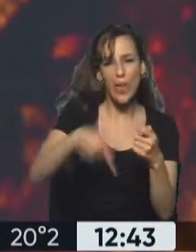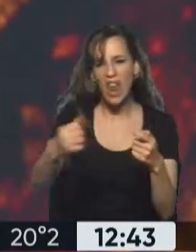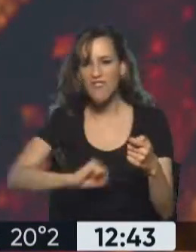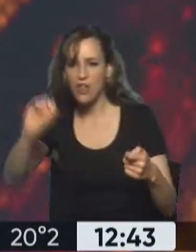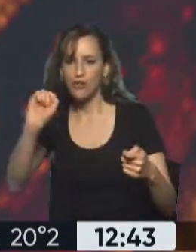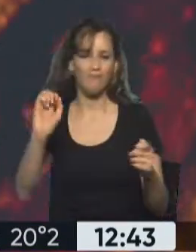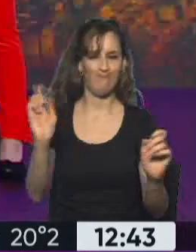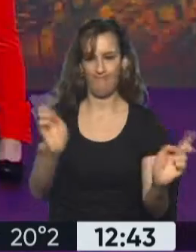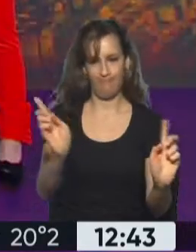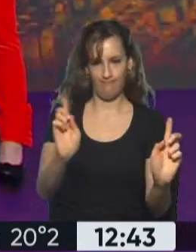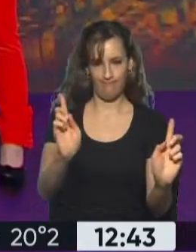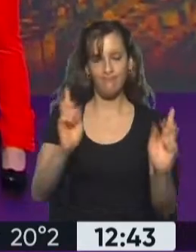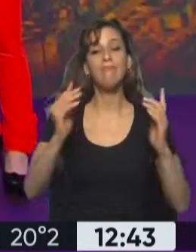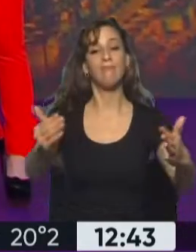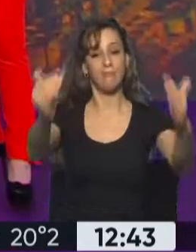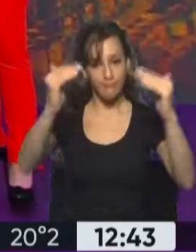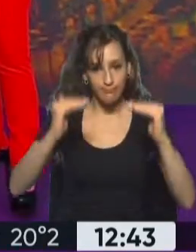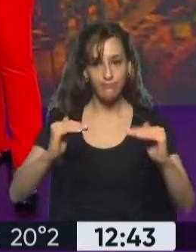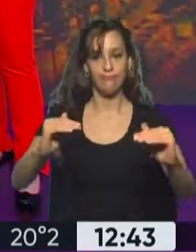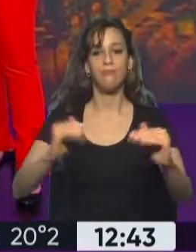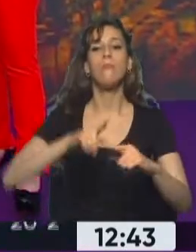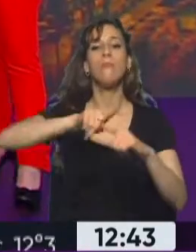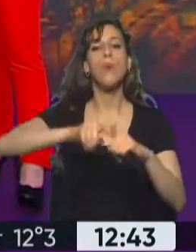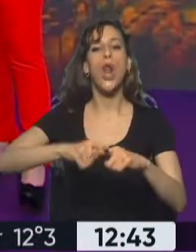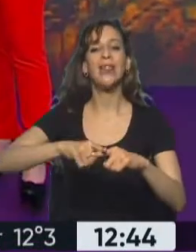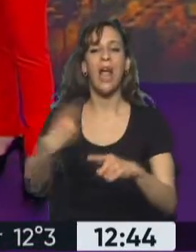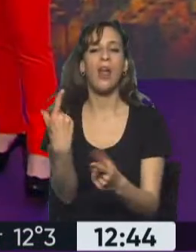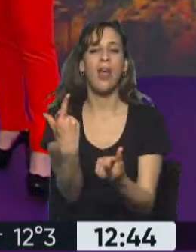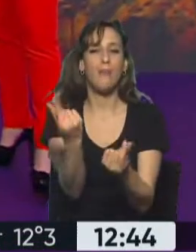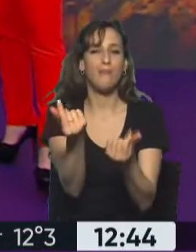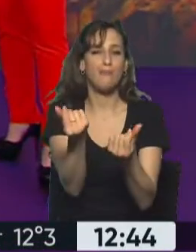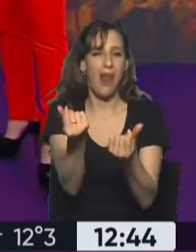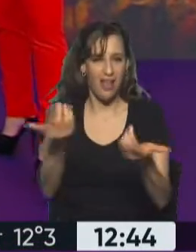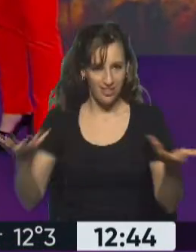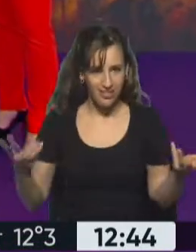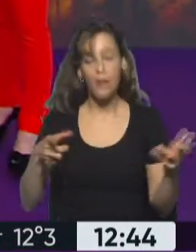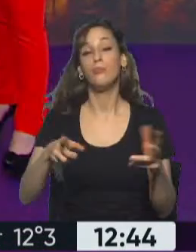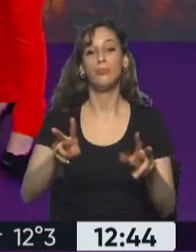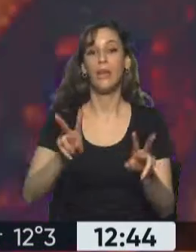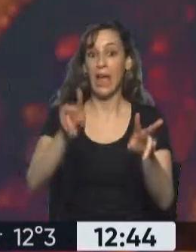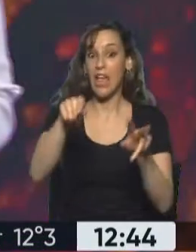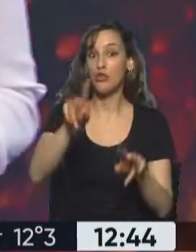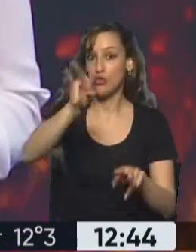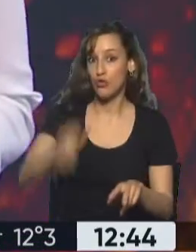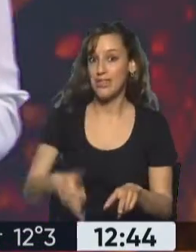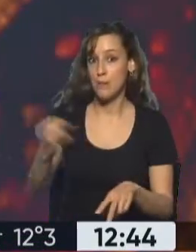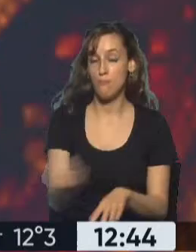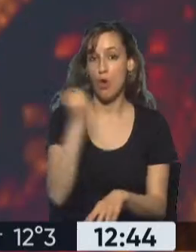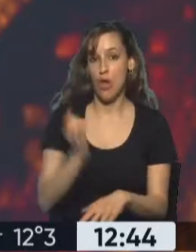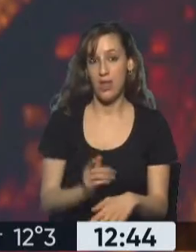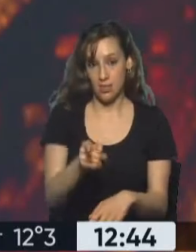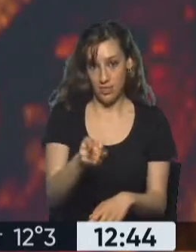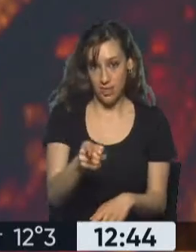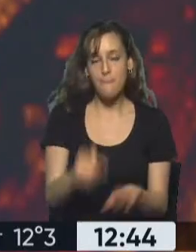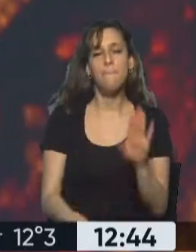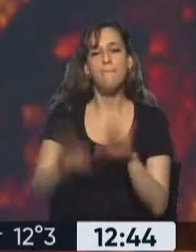este contexto. La política monetaria, fundamental, la mirada de los agregados monetarios es relevante. Obviamente, en un